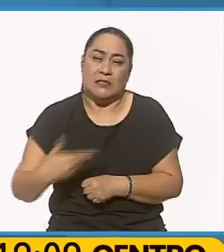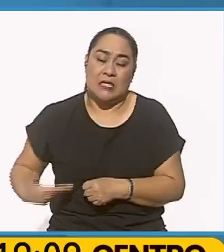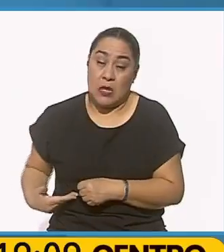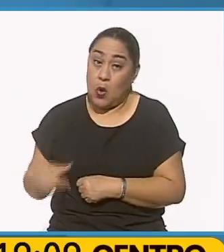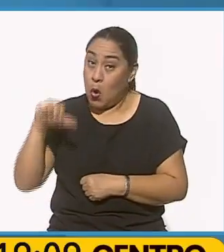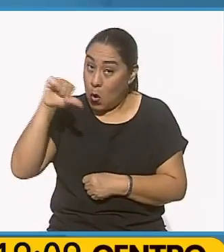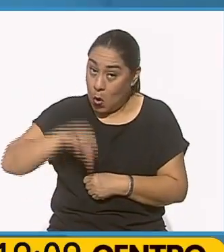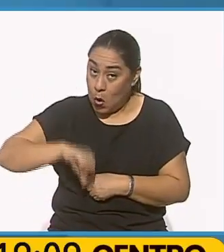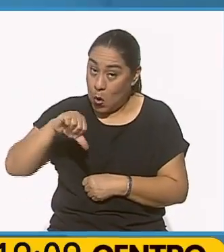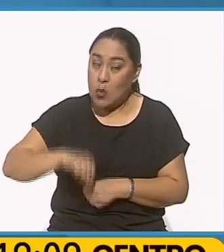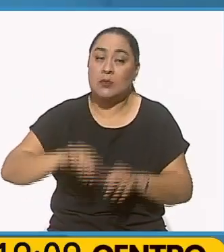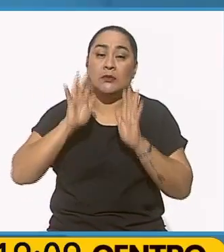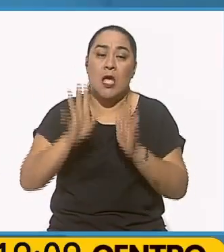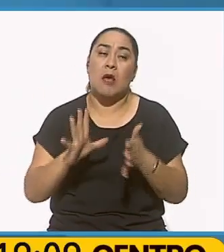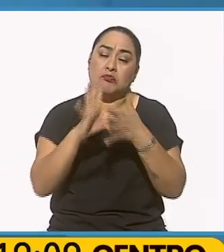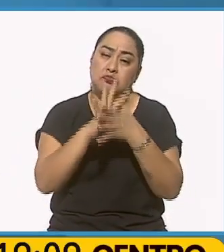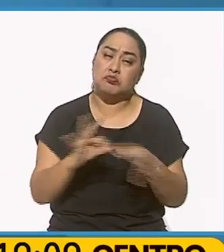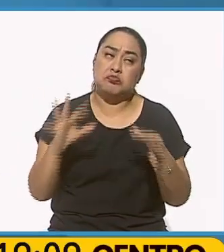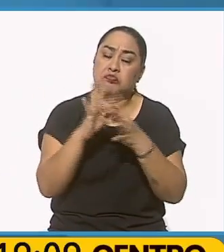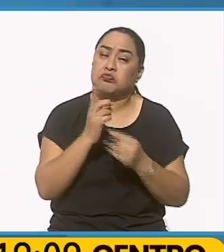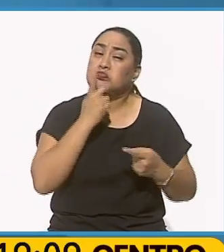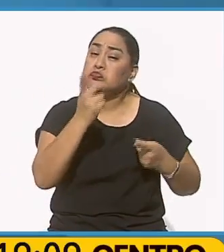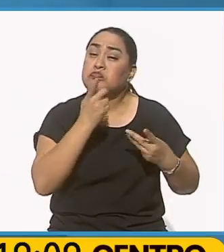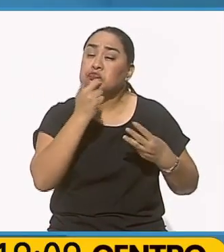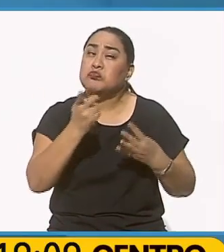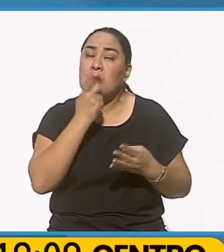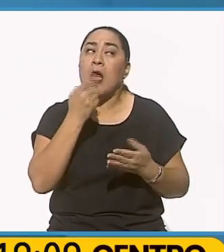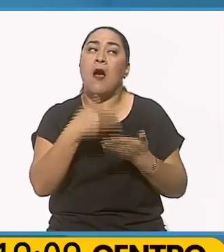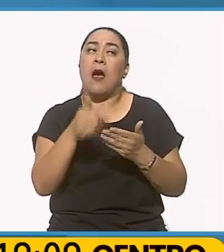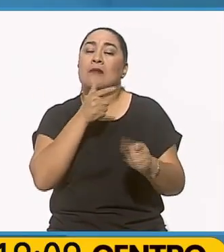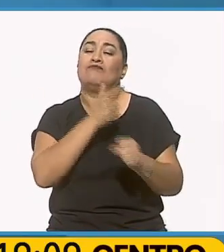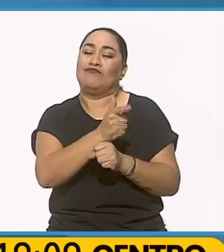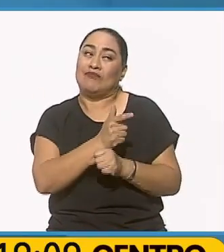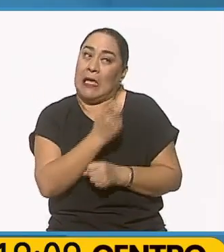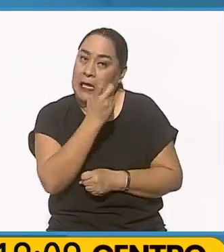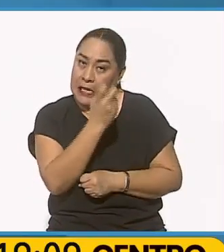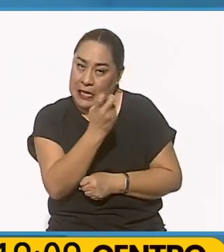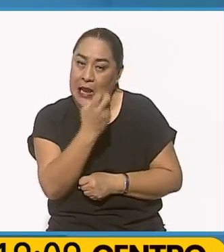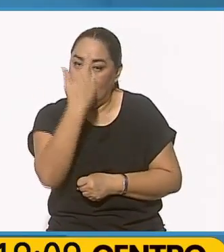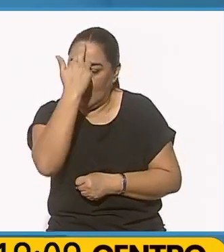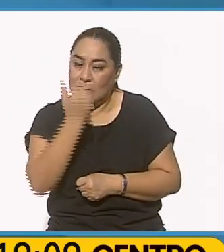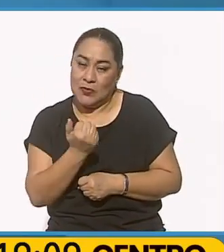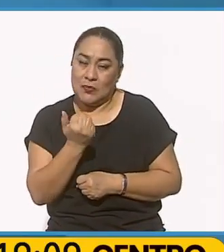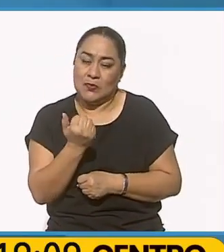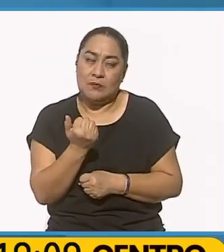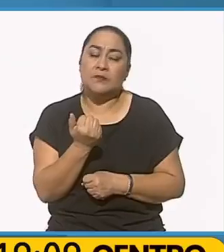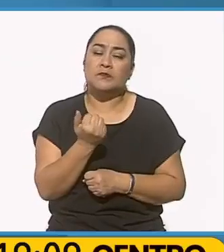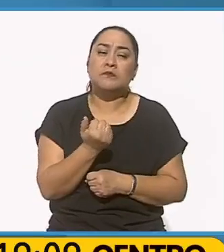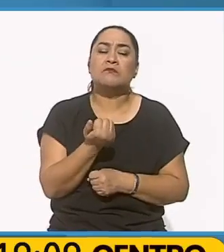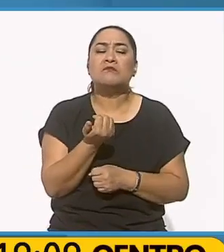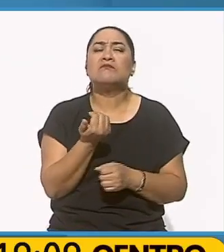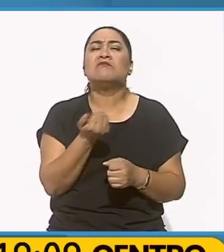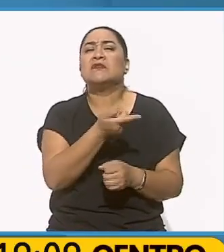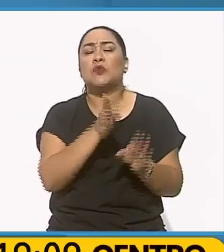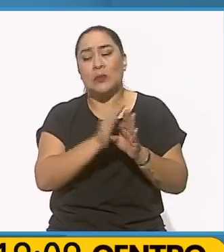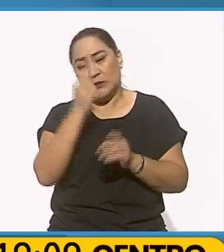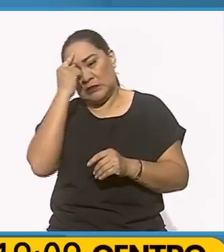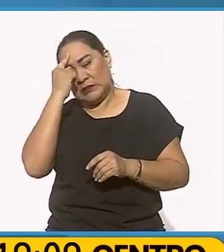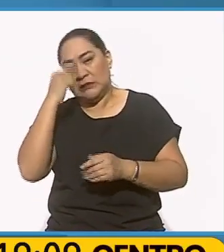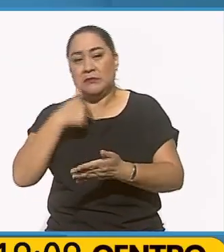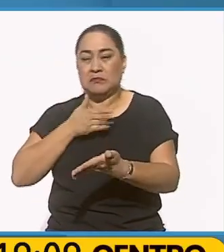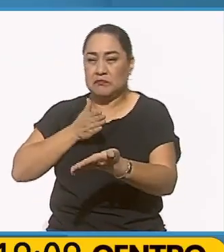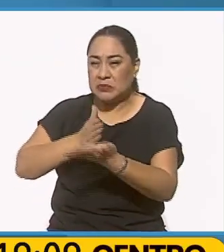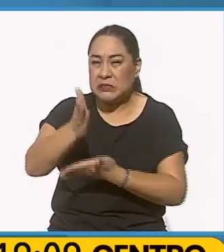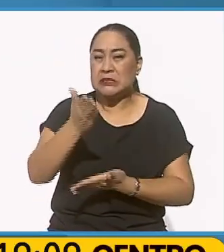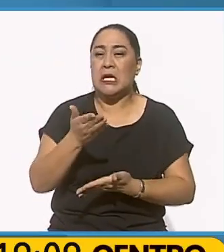de hoy Donald Trump de manifiesto, entonces creo que tenemos que focalizar ahí el debate en torno a formas de intervención, de guerra